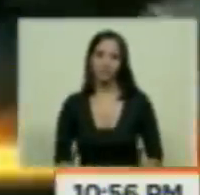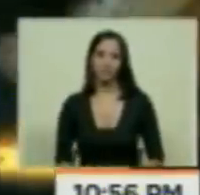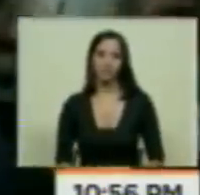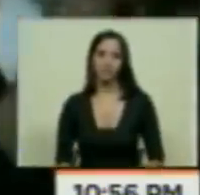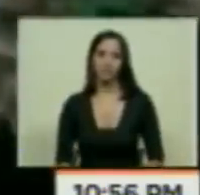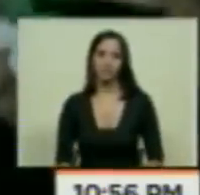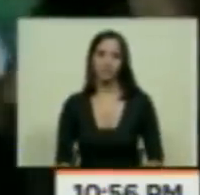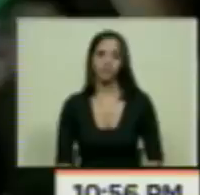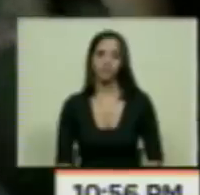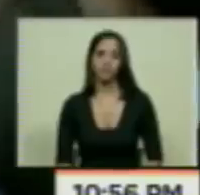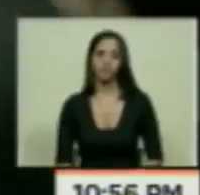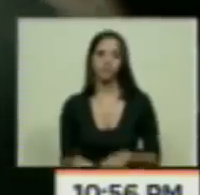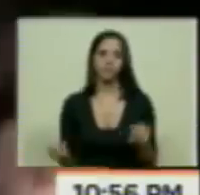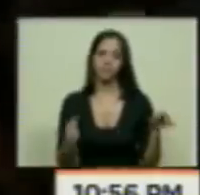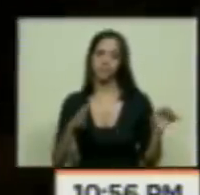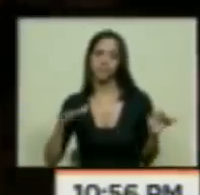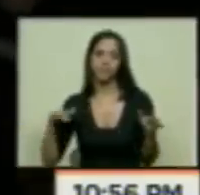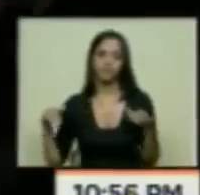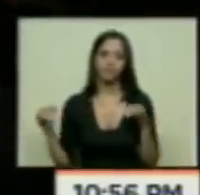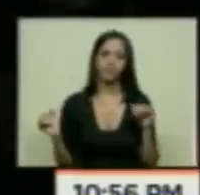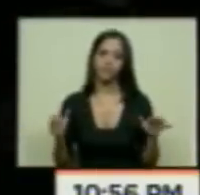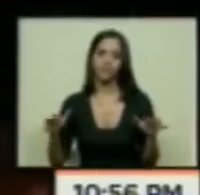Yo me muero como